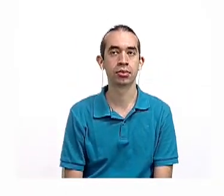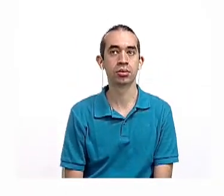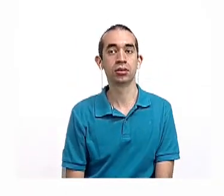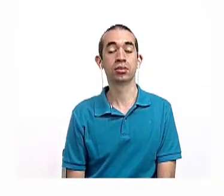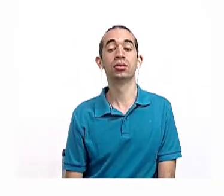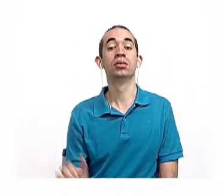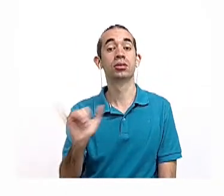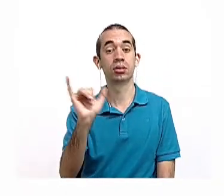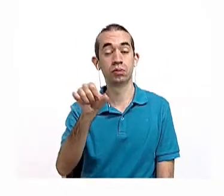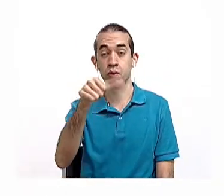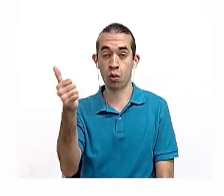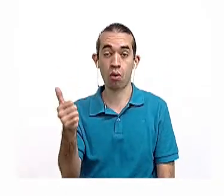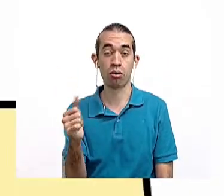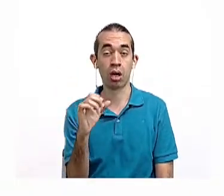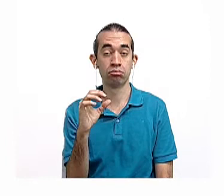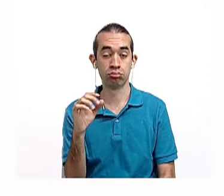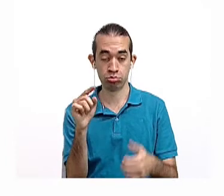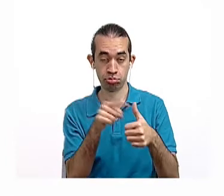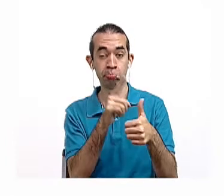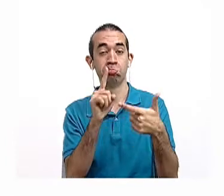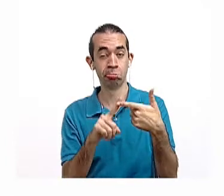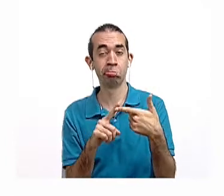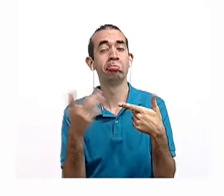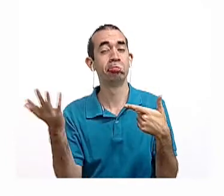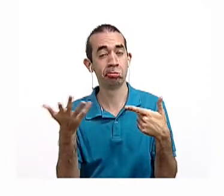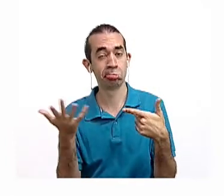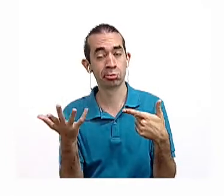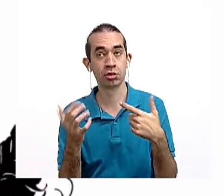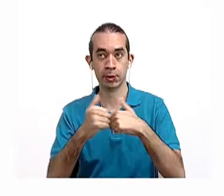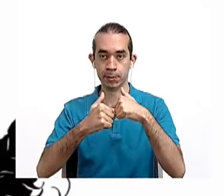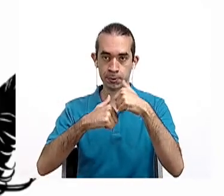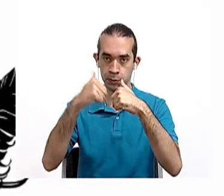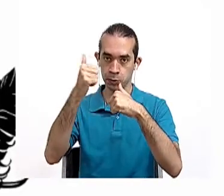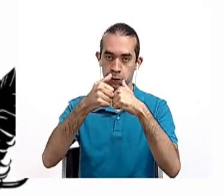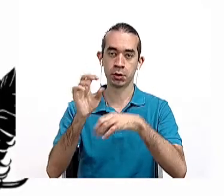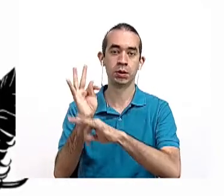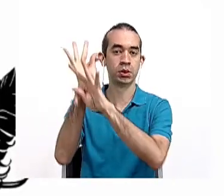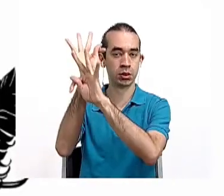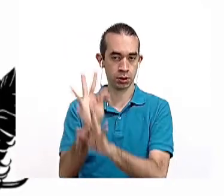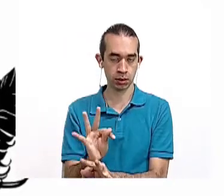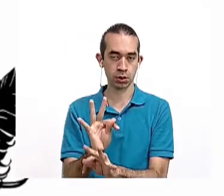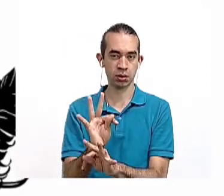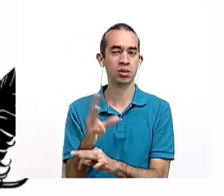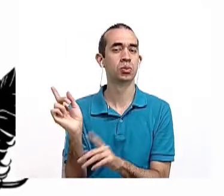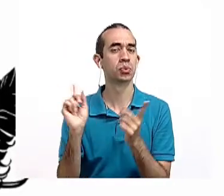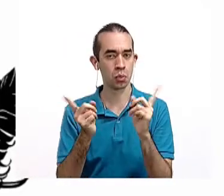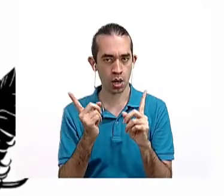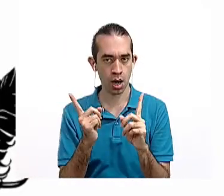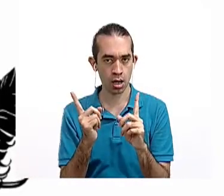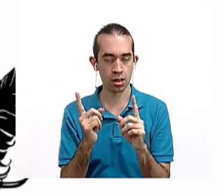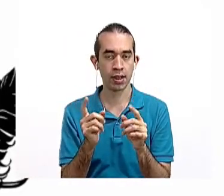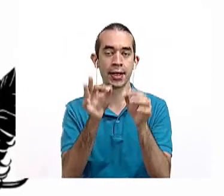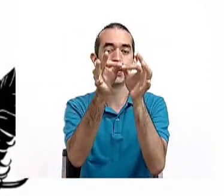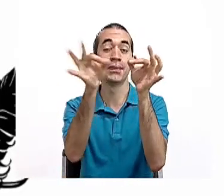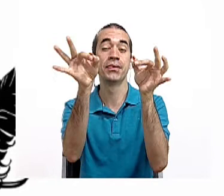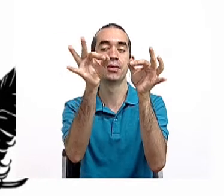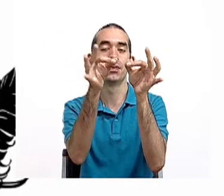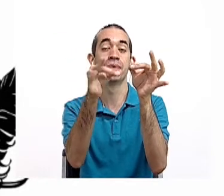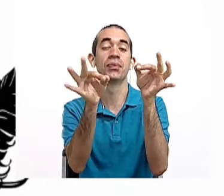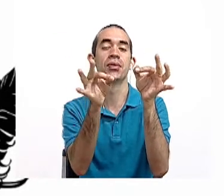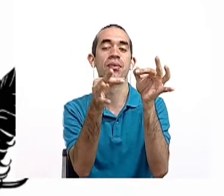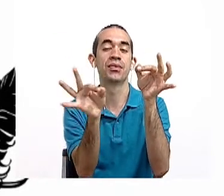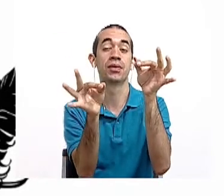Otra característica que encontramos en la poesía, en la estructura tradicional, es la presencia del verso, que es la